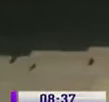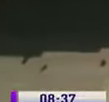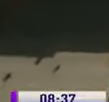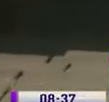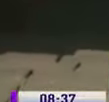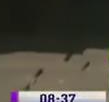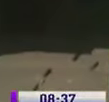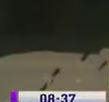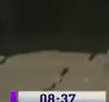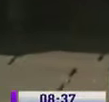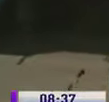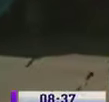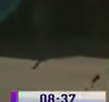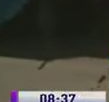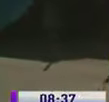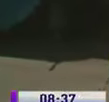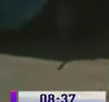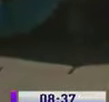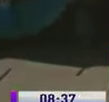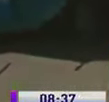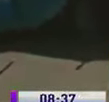no puede pasar